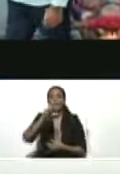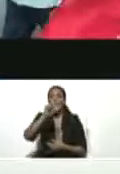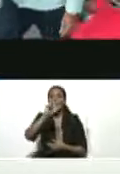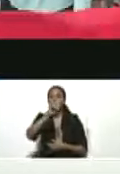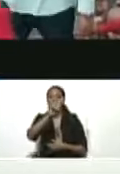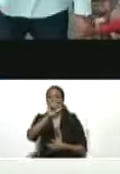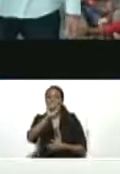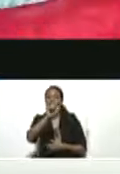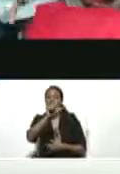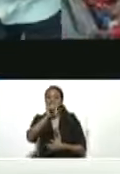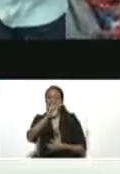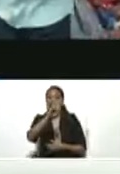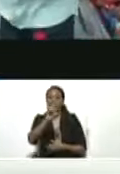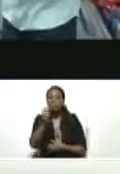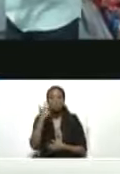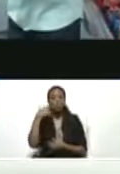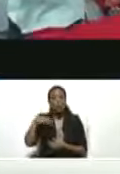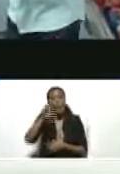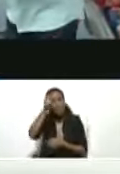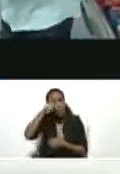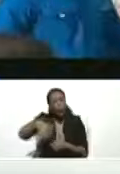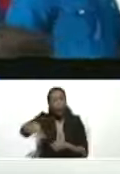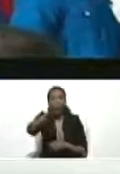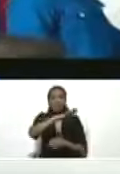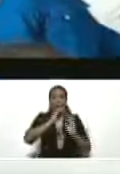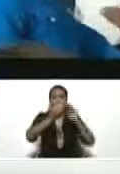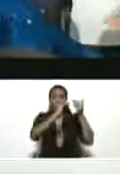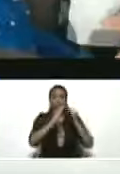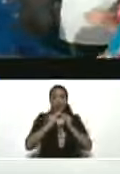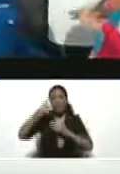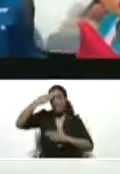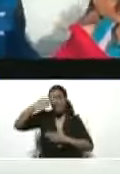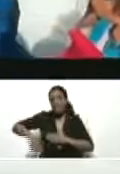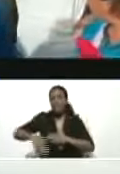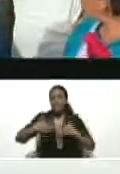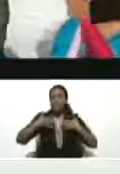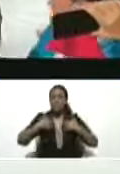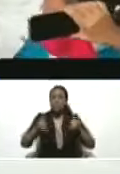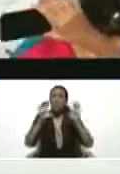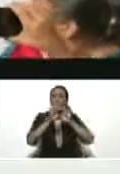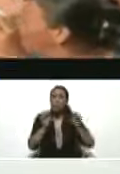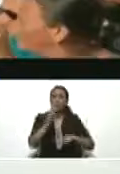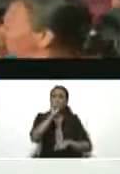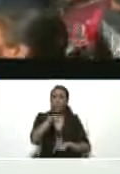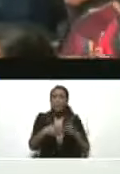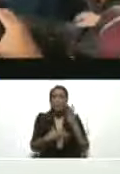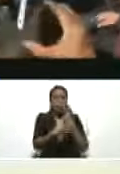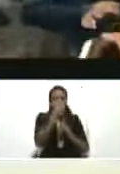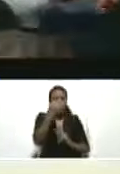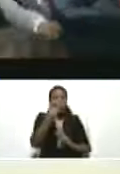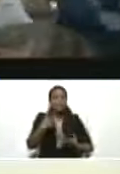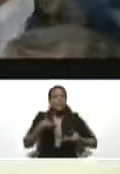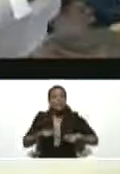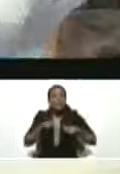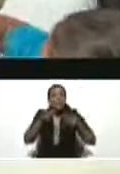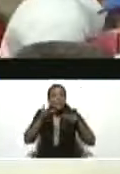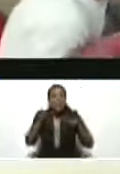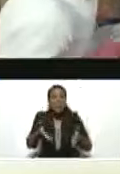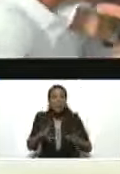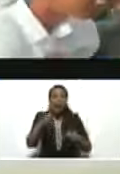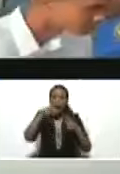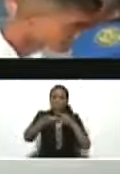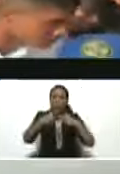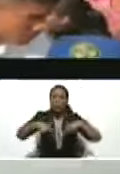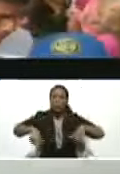las bricom miles las brigadas comunitarias militares de salud y de Educación y quería entregarle